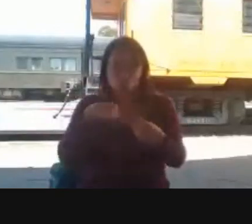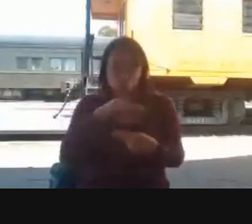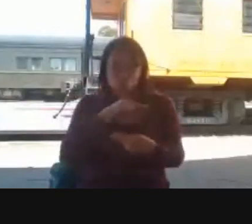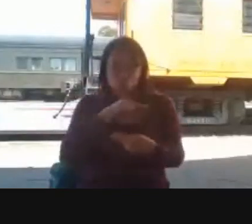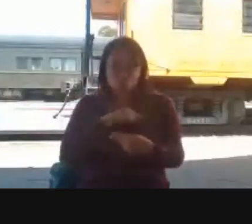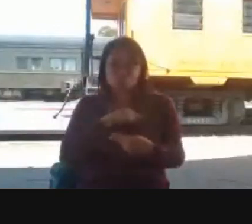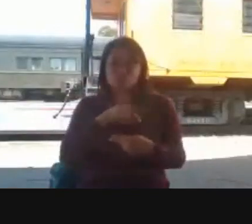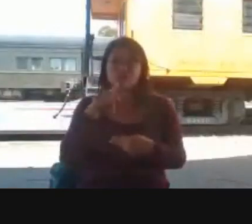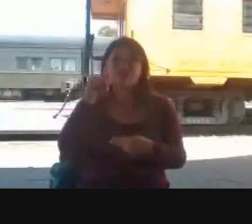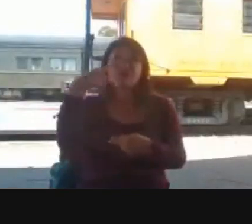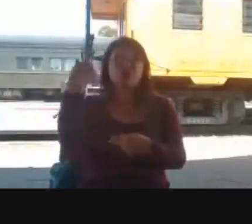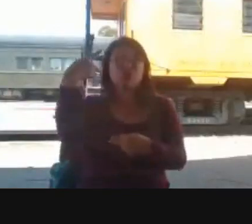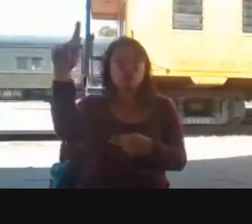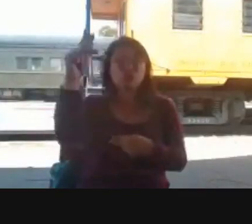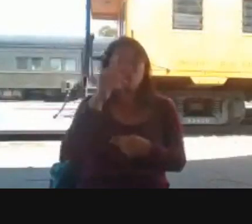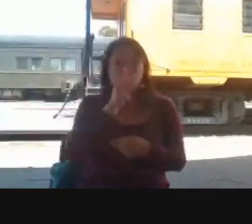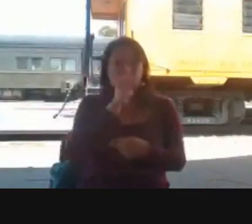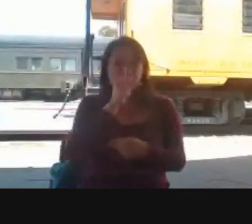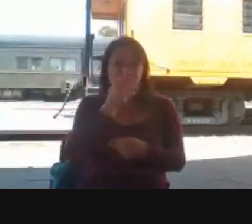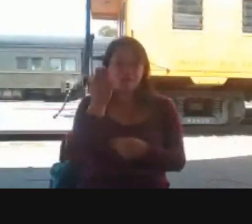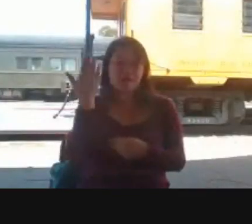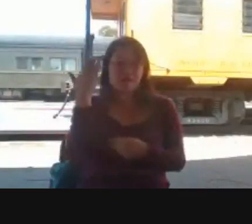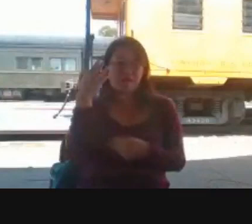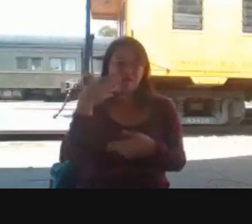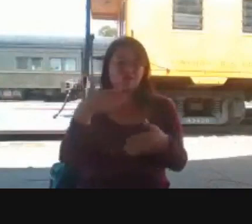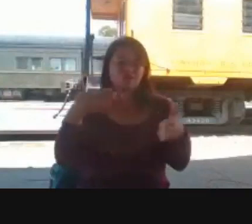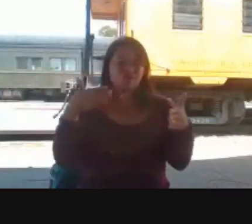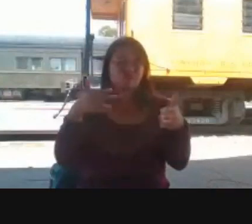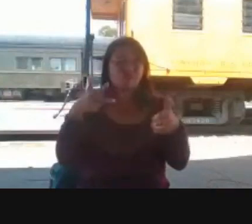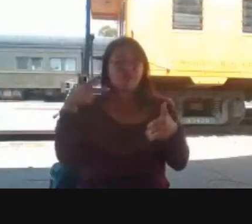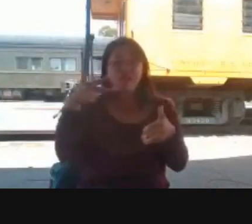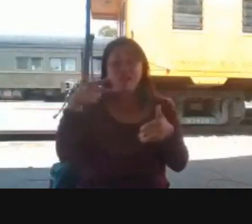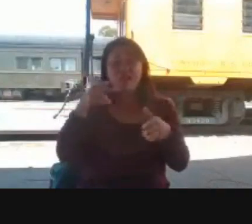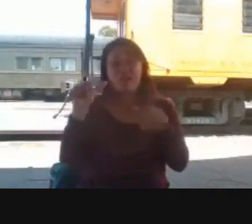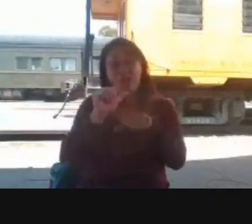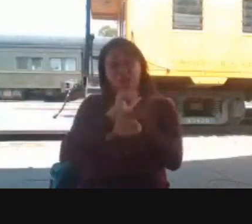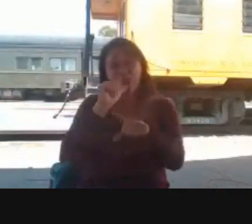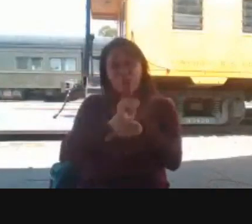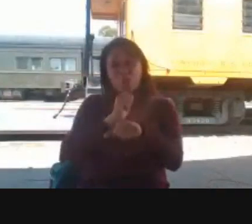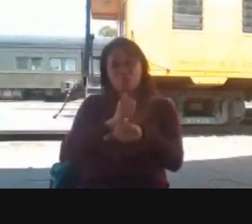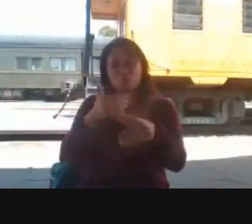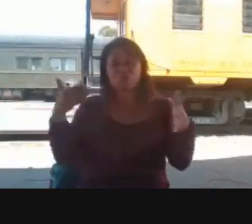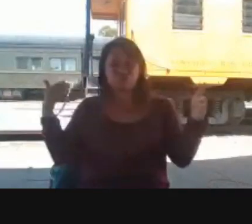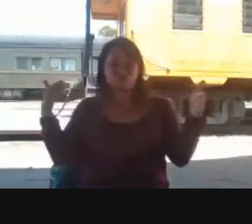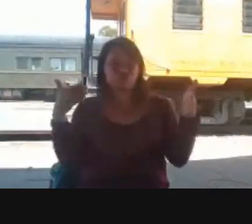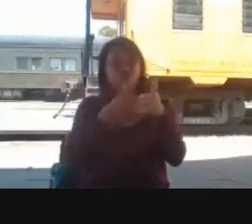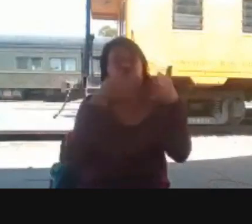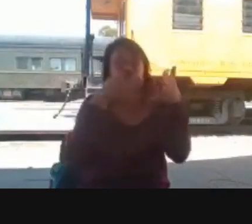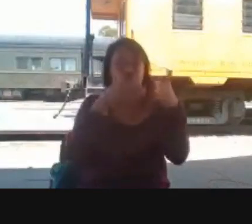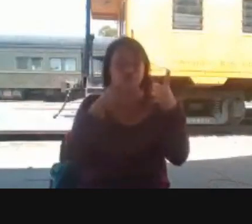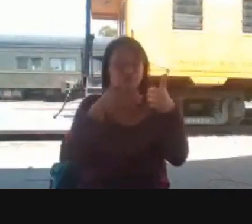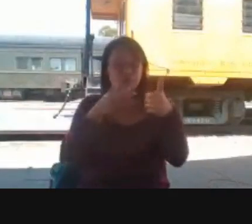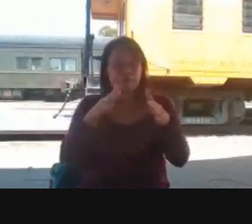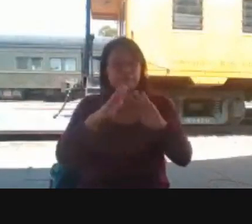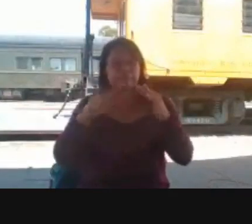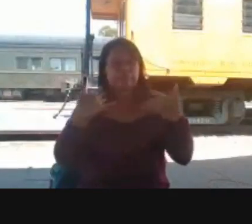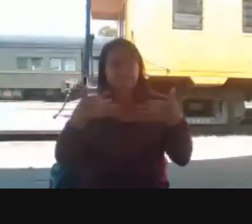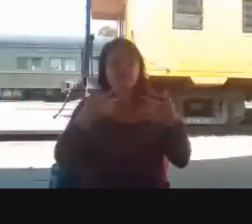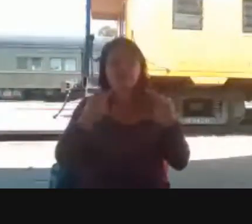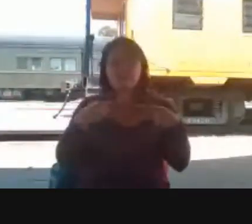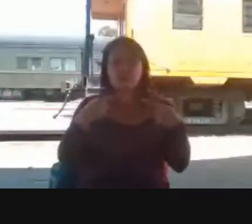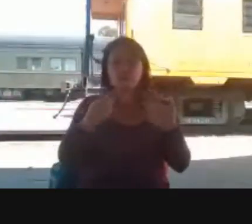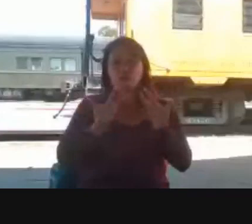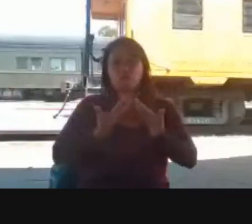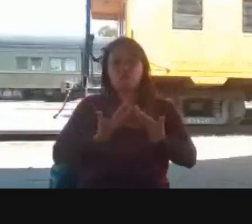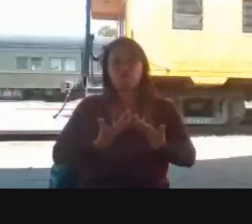coche en la carretera federal Atlixco. Los que iban manejando se detuvieron a ver que habían golpeado, encontraron a la lechuza y